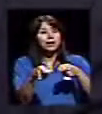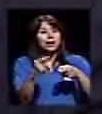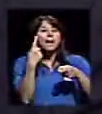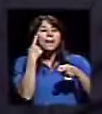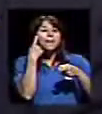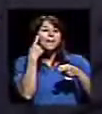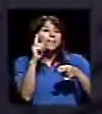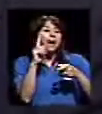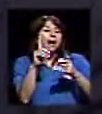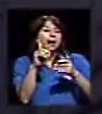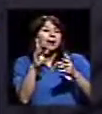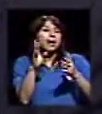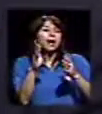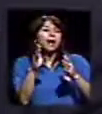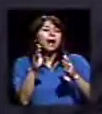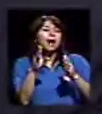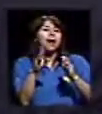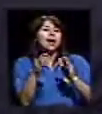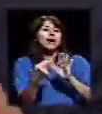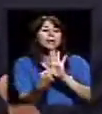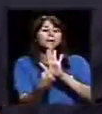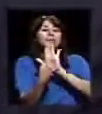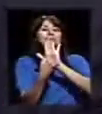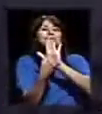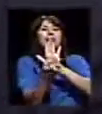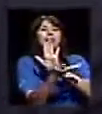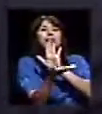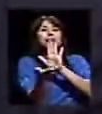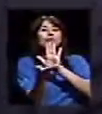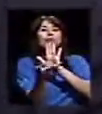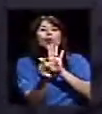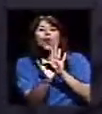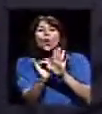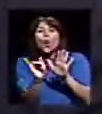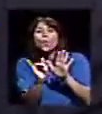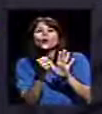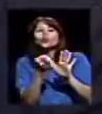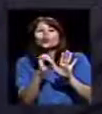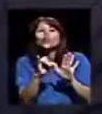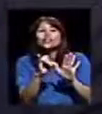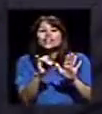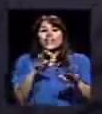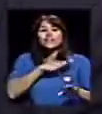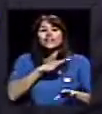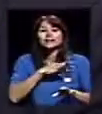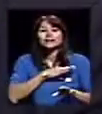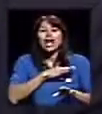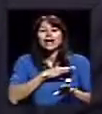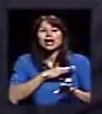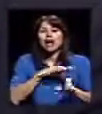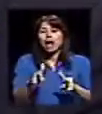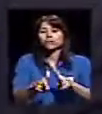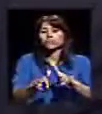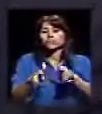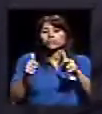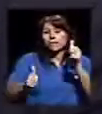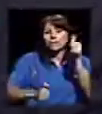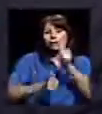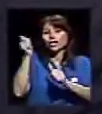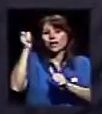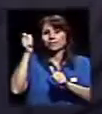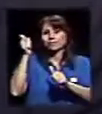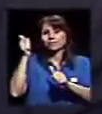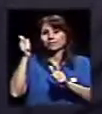que se fuese a beneficiar a una gran mayoría, sobre todo la de menores ingresos, pero también existe la